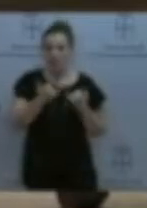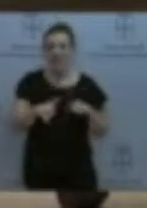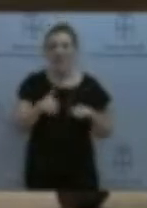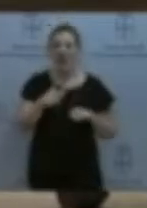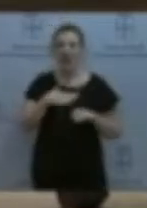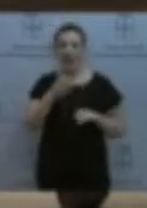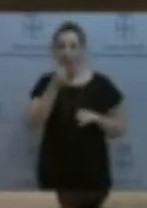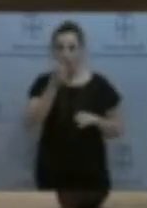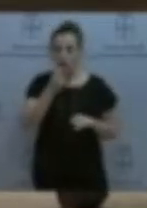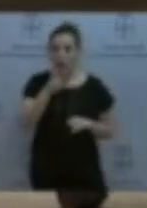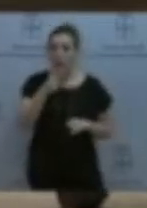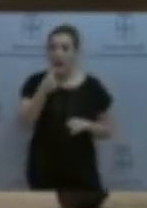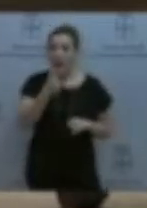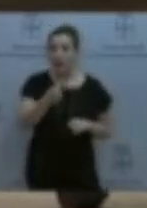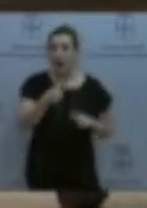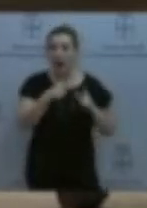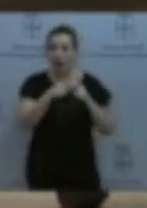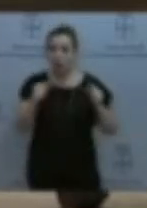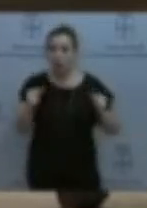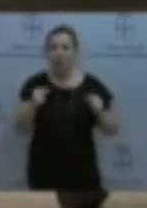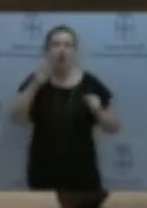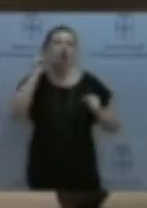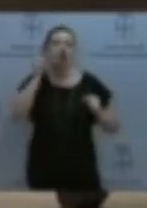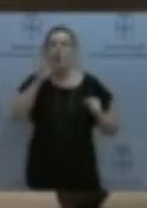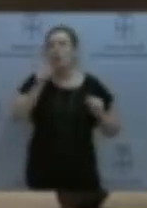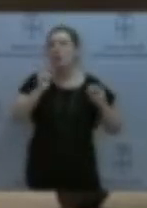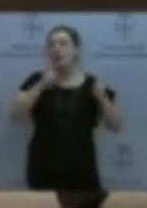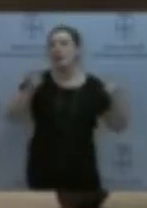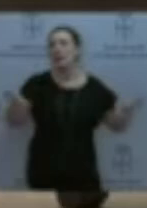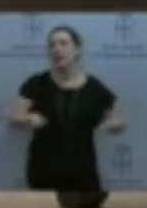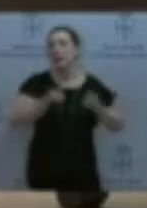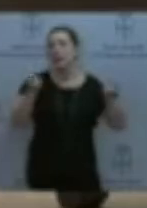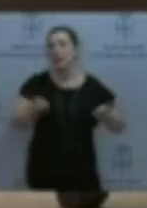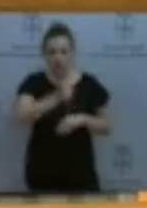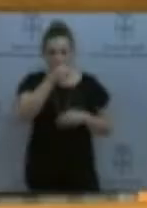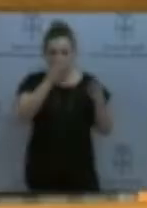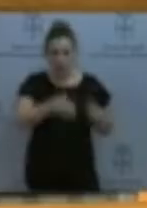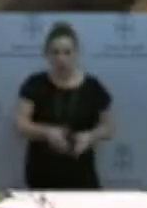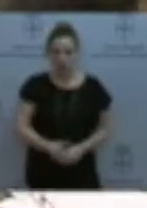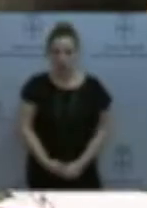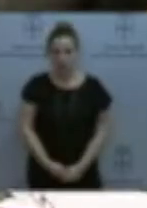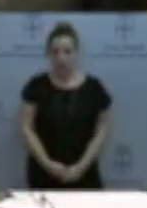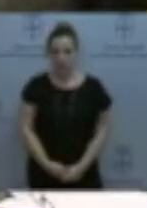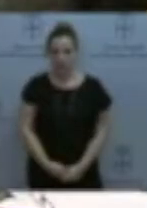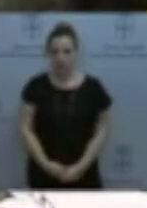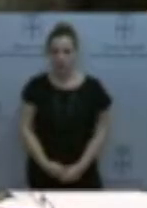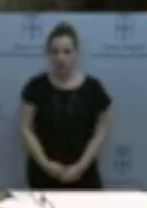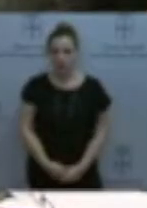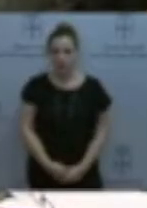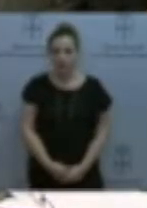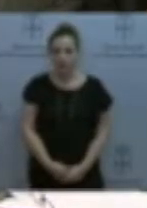que para iniciar campañas de primarias con las que recupera el control de su partido. Muchas gracias, señor consejero. Gracias, presidente,